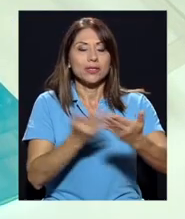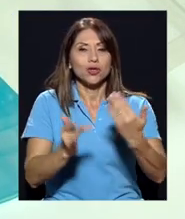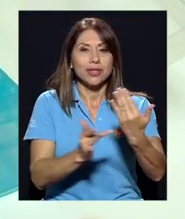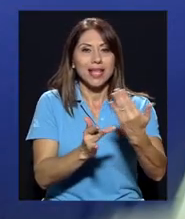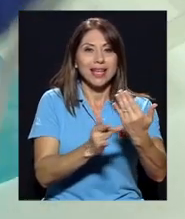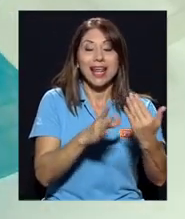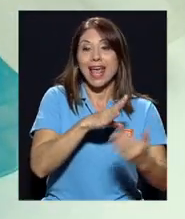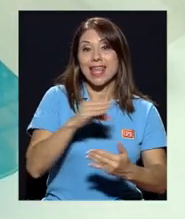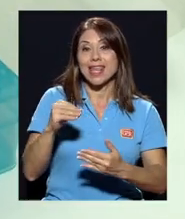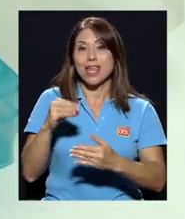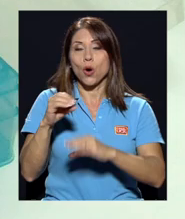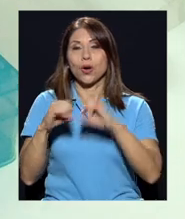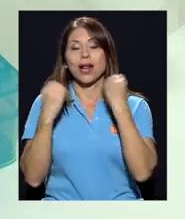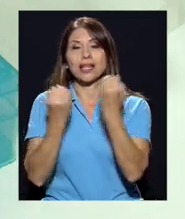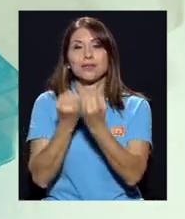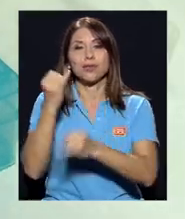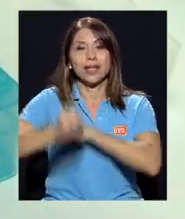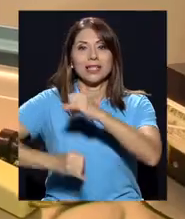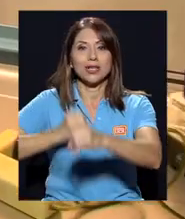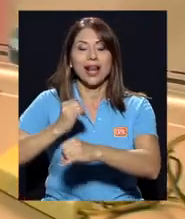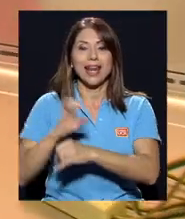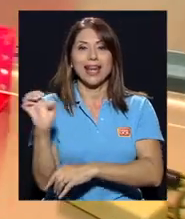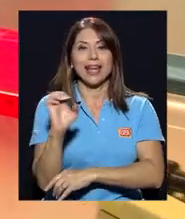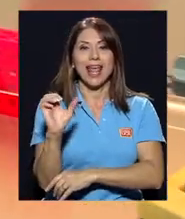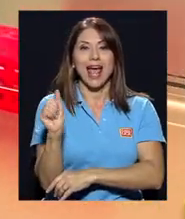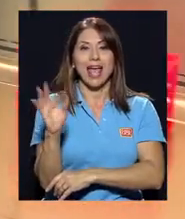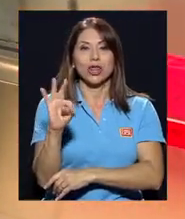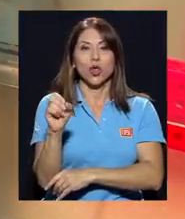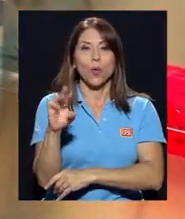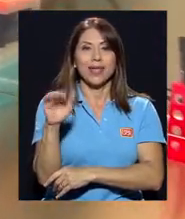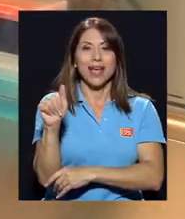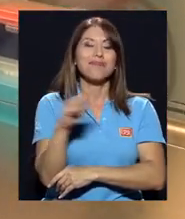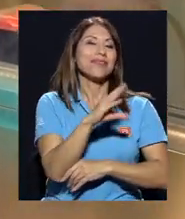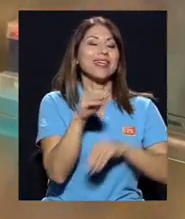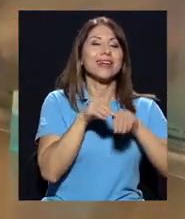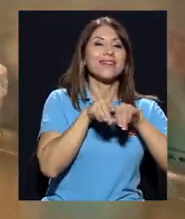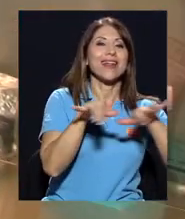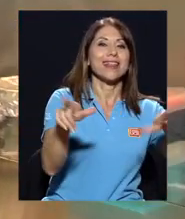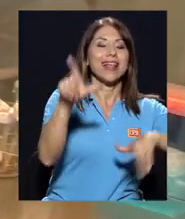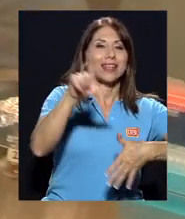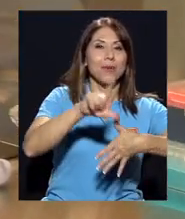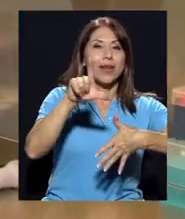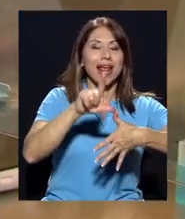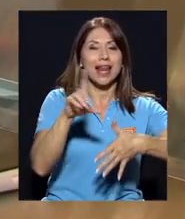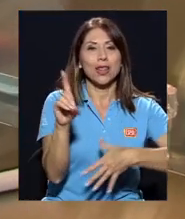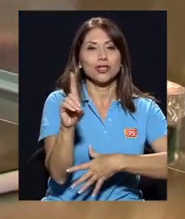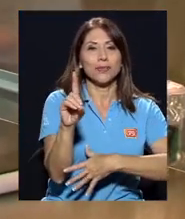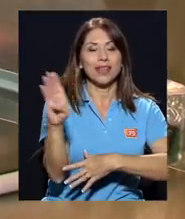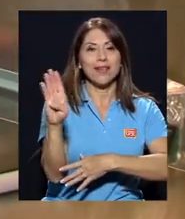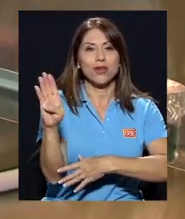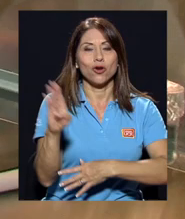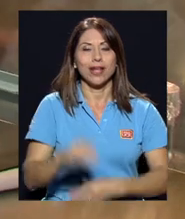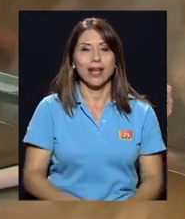el Organismo Internacional de Energía Atómica y la Red Latinoamericana de Dosimetría Biológica.